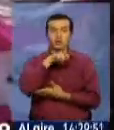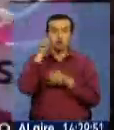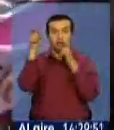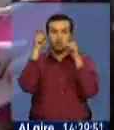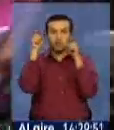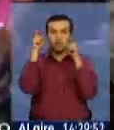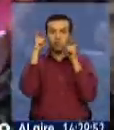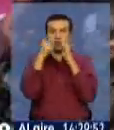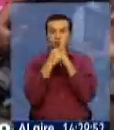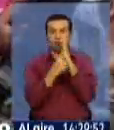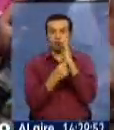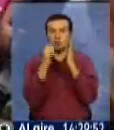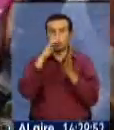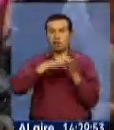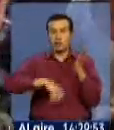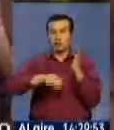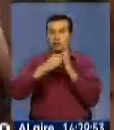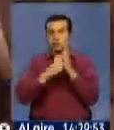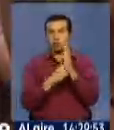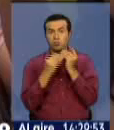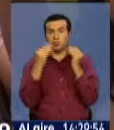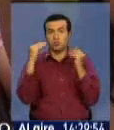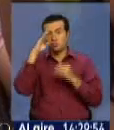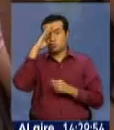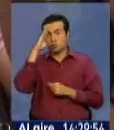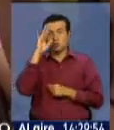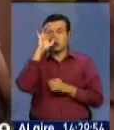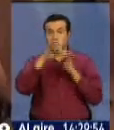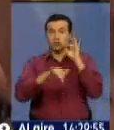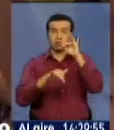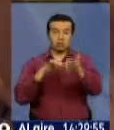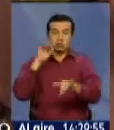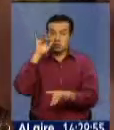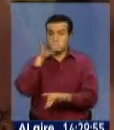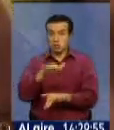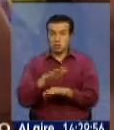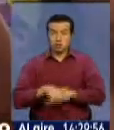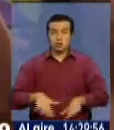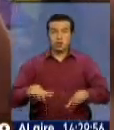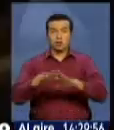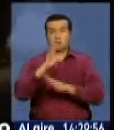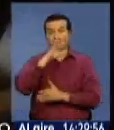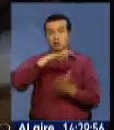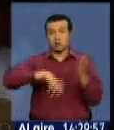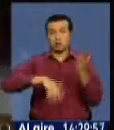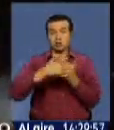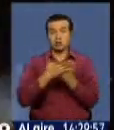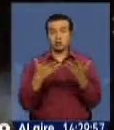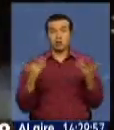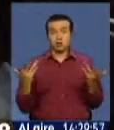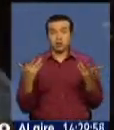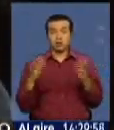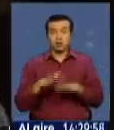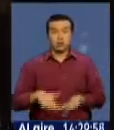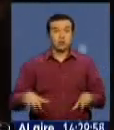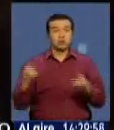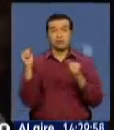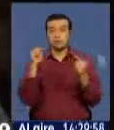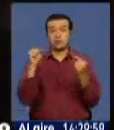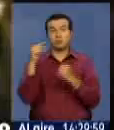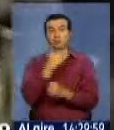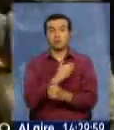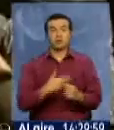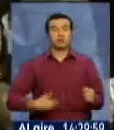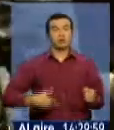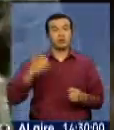control de las cuentas en Cataluña y miles de policías han llegado en buques civiles a Barcelona. En medio de este clima de tensión, el